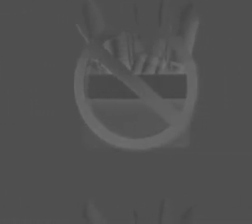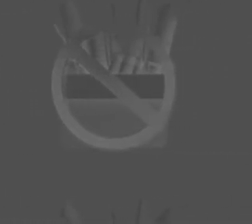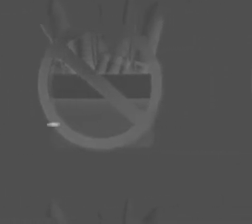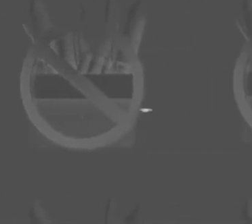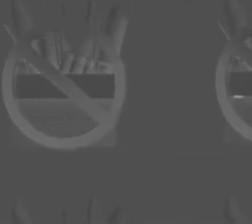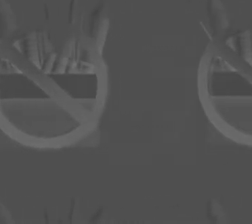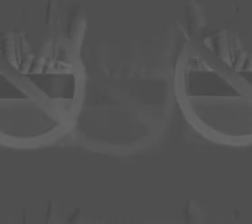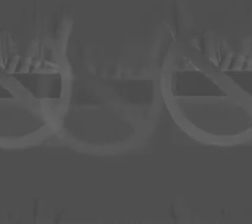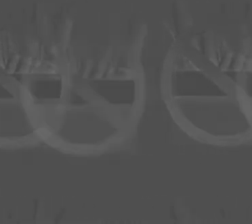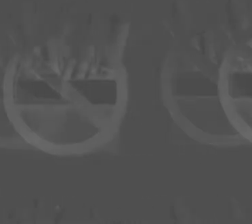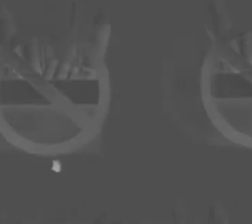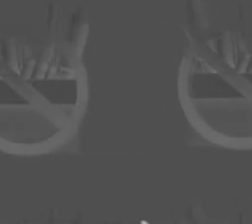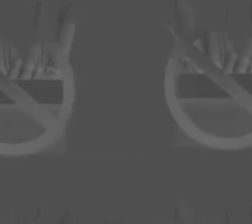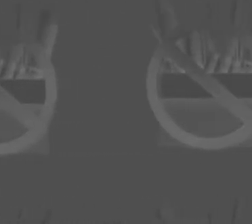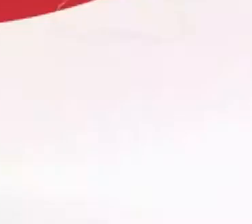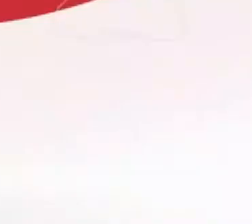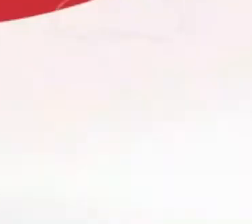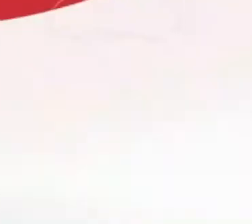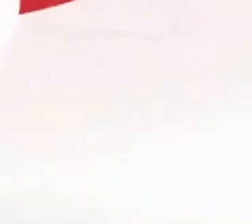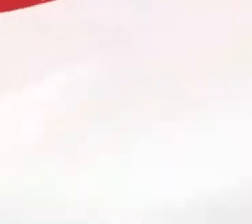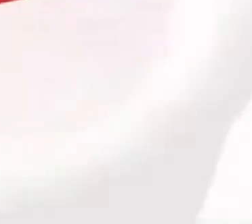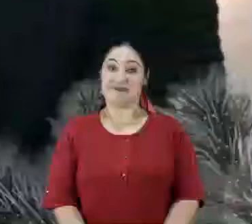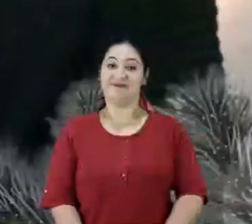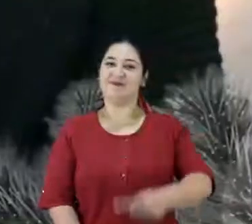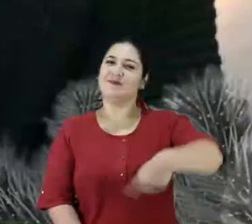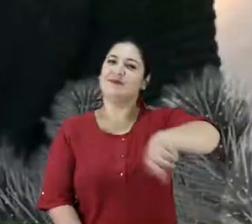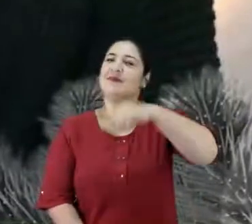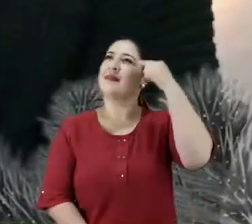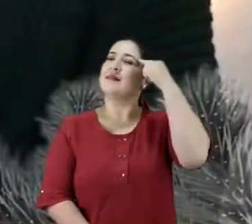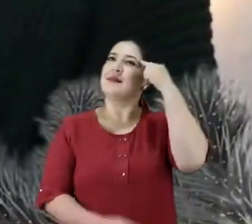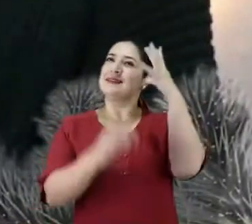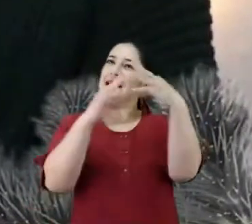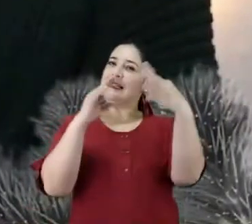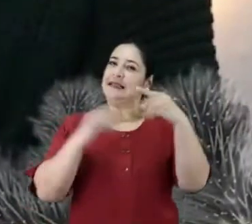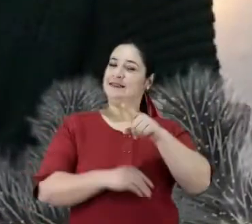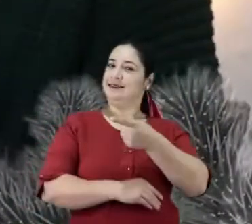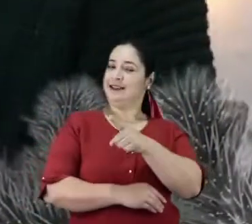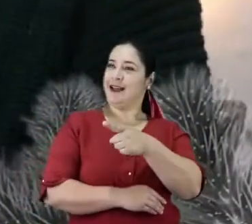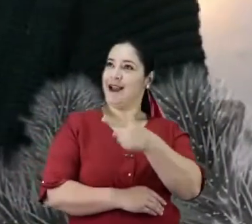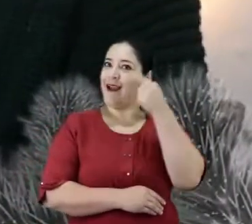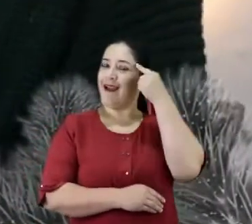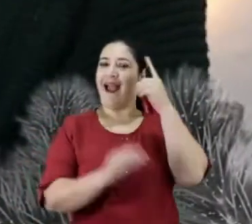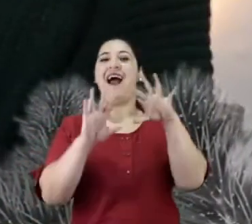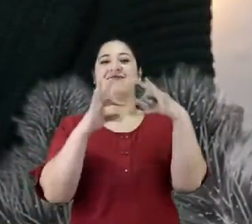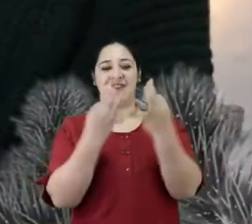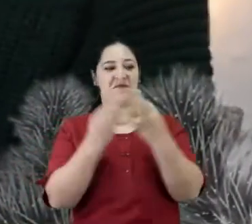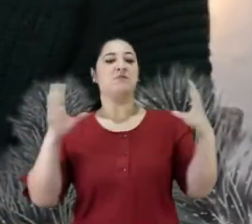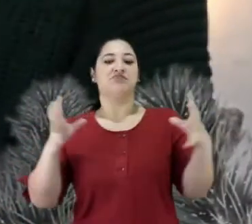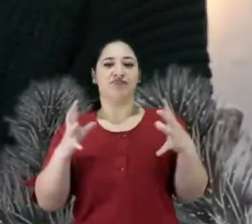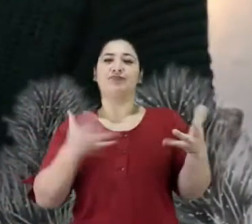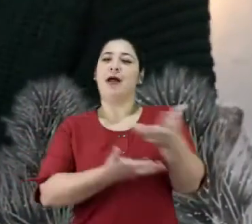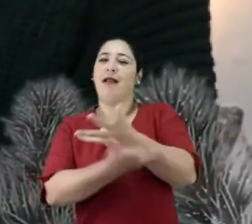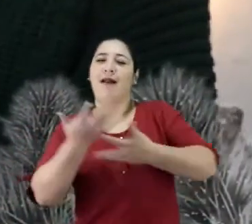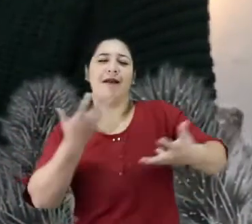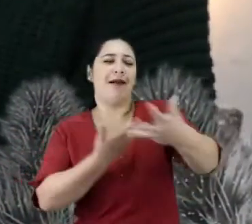es ahora. Edwin Montes, alcalde. Cuando pensamos en Navidad, pensamos en estar en familia, en